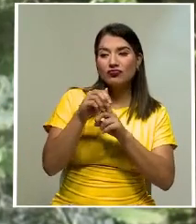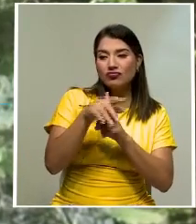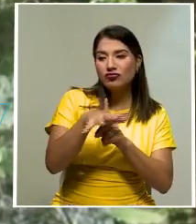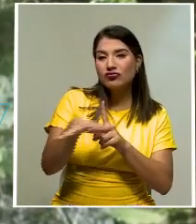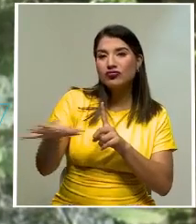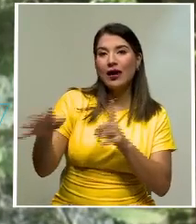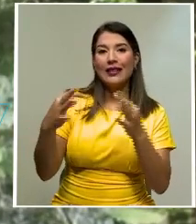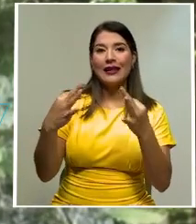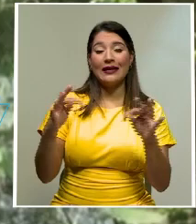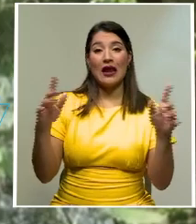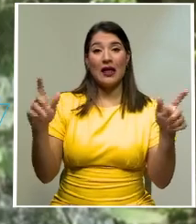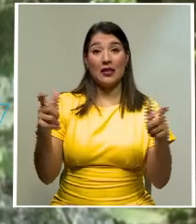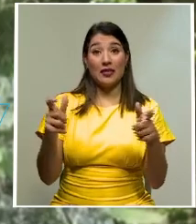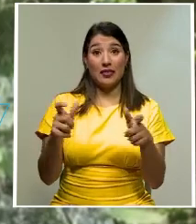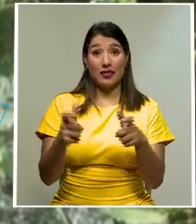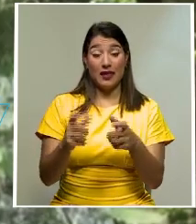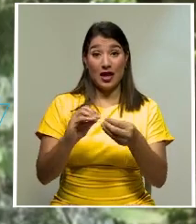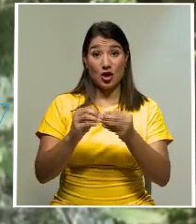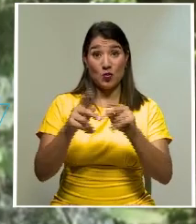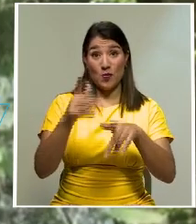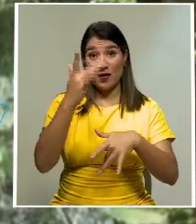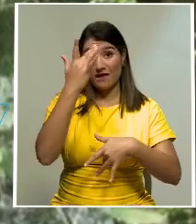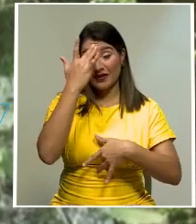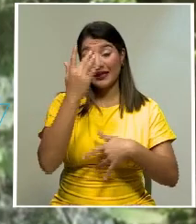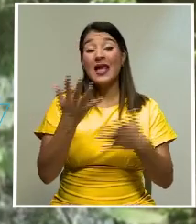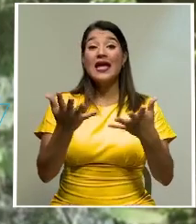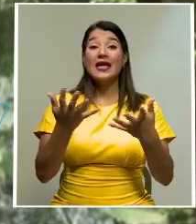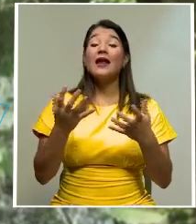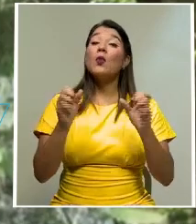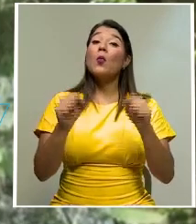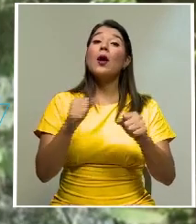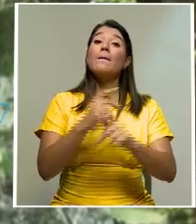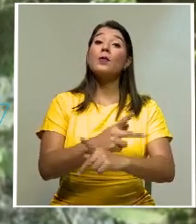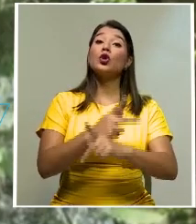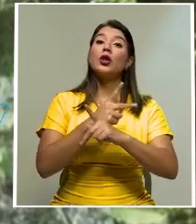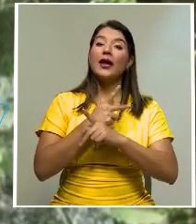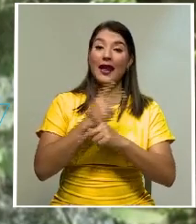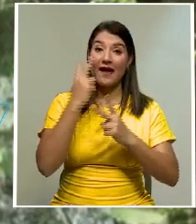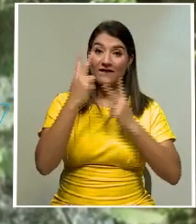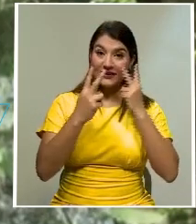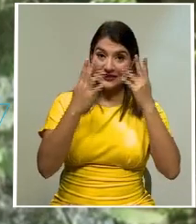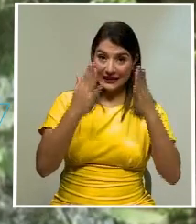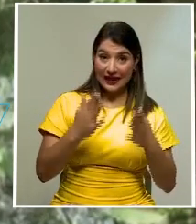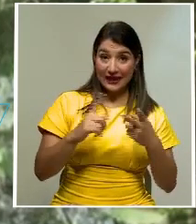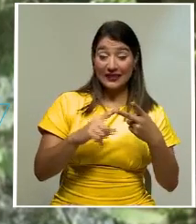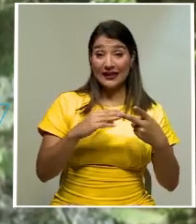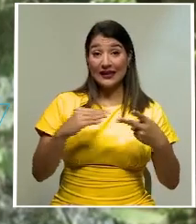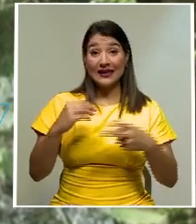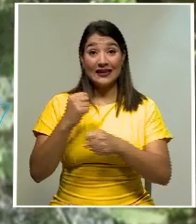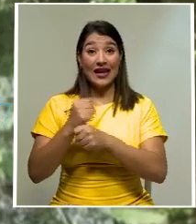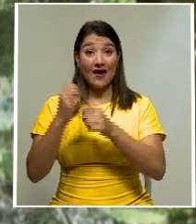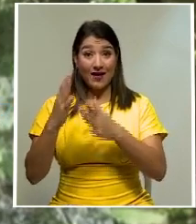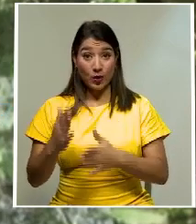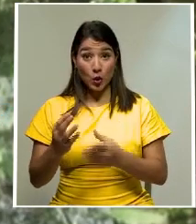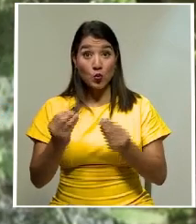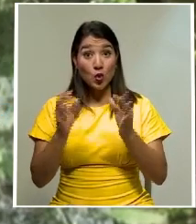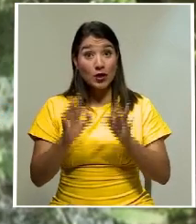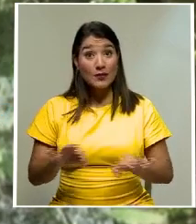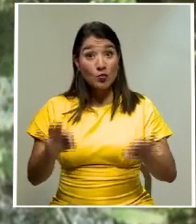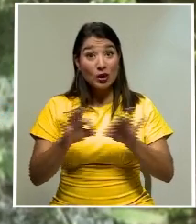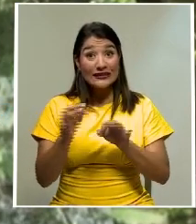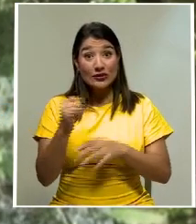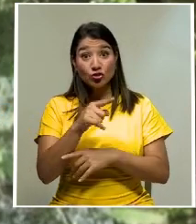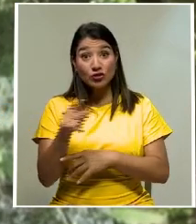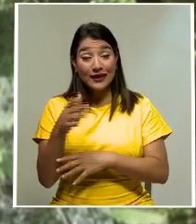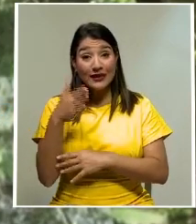COVID, también como una medida de proteger a nuestros visitantes y a nuestros funcionarios. Es importante que quienes acudan a las áreas